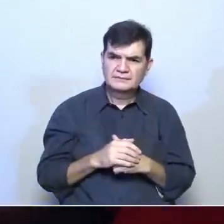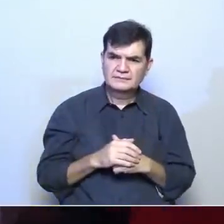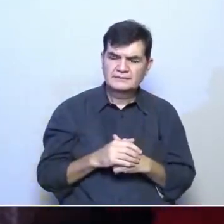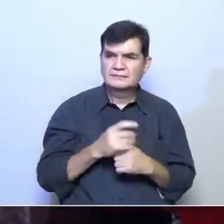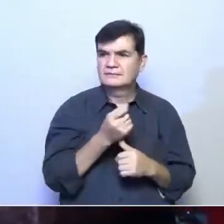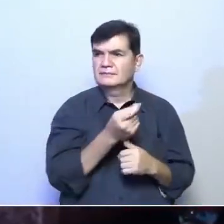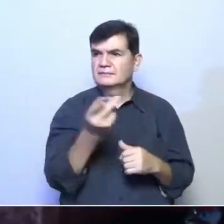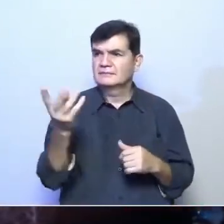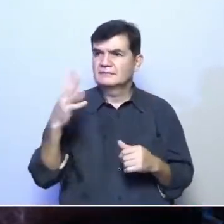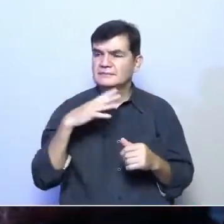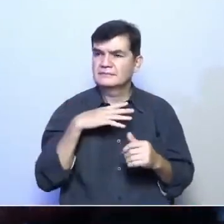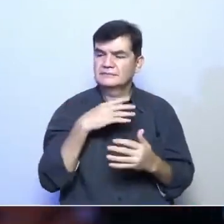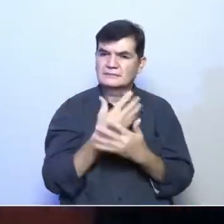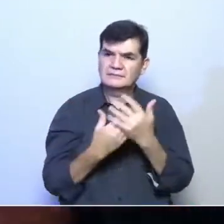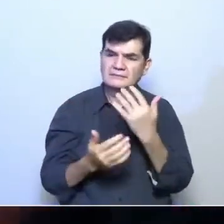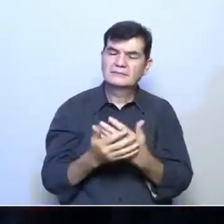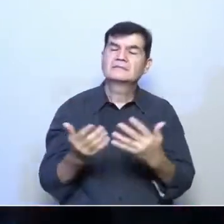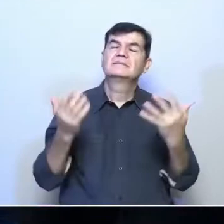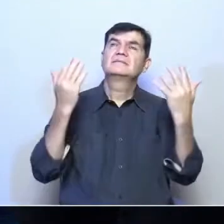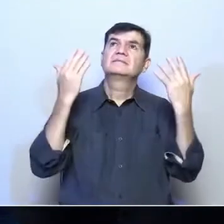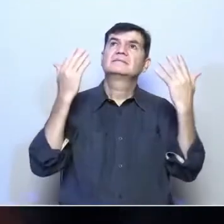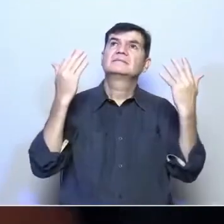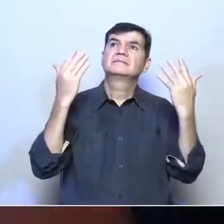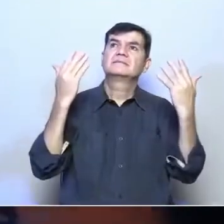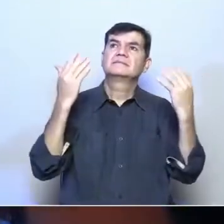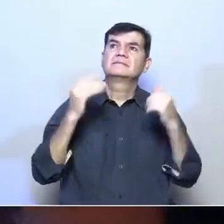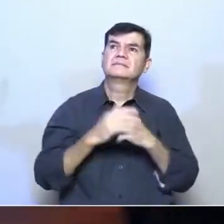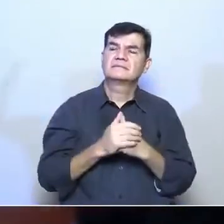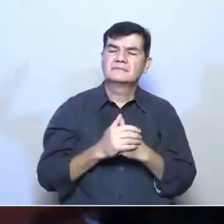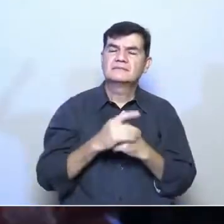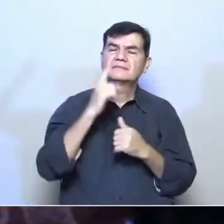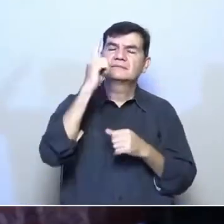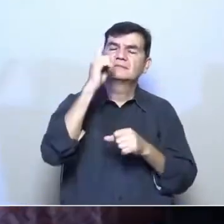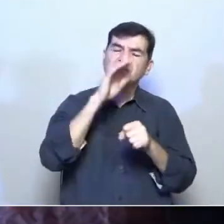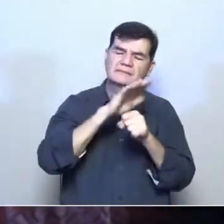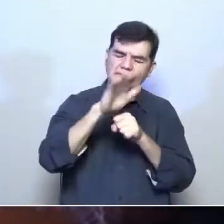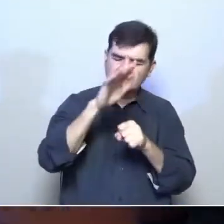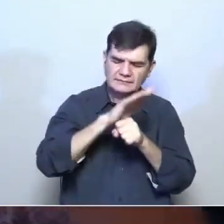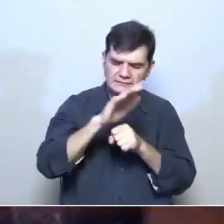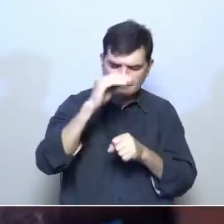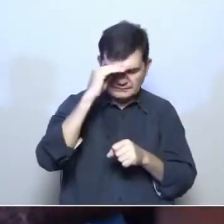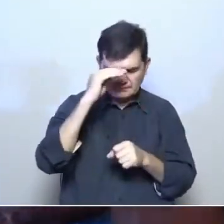¿Cuántos pueden levantar sus manos y decirle: tú eres suficiente?